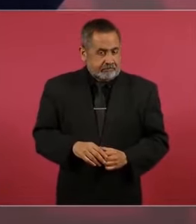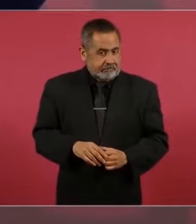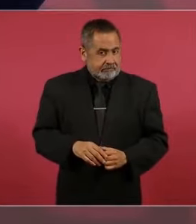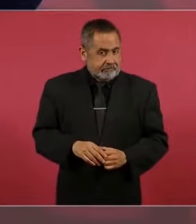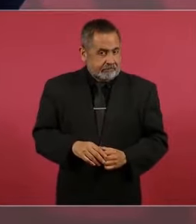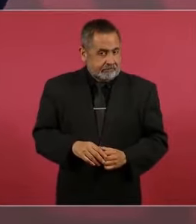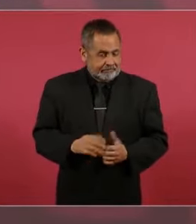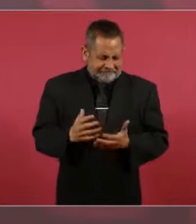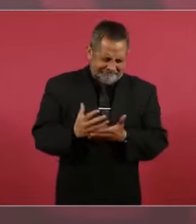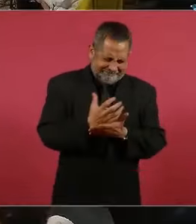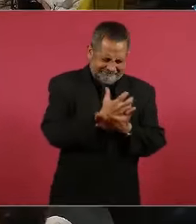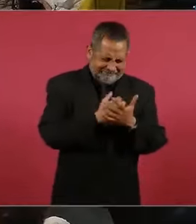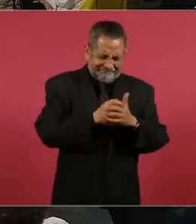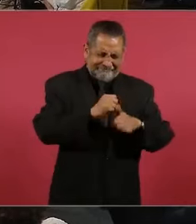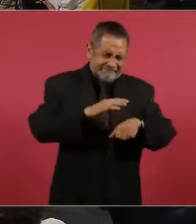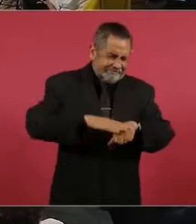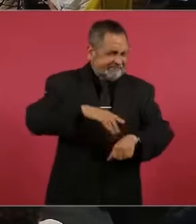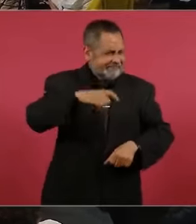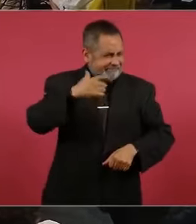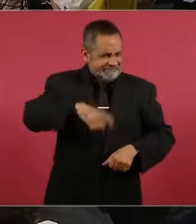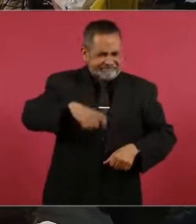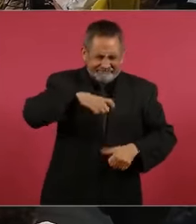hablando de quienes ganan más,